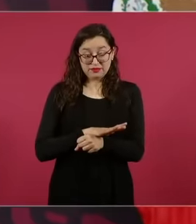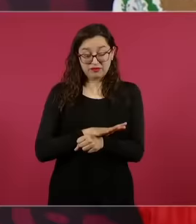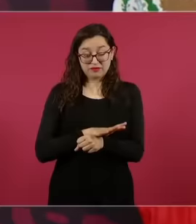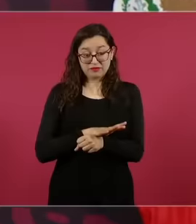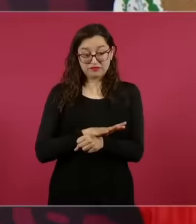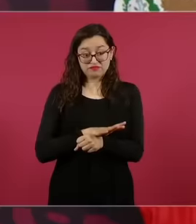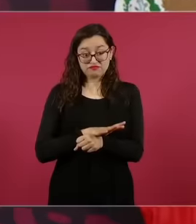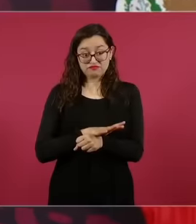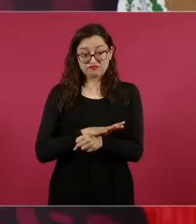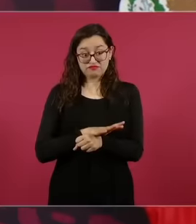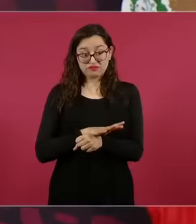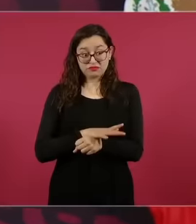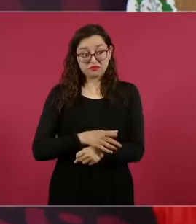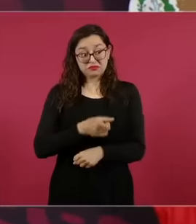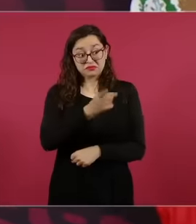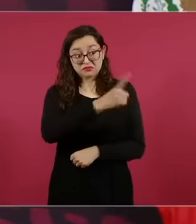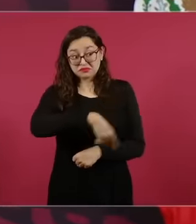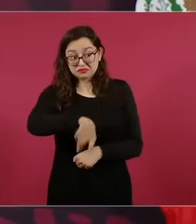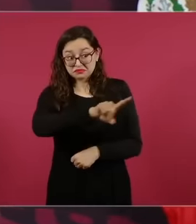no dijeran